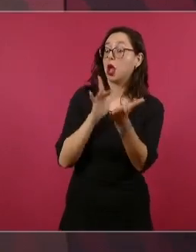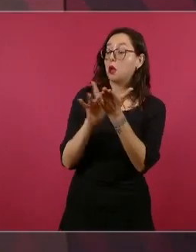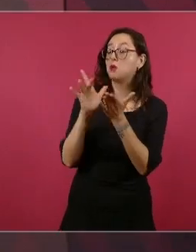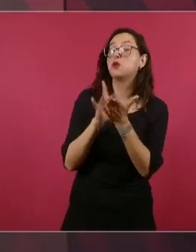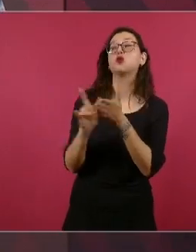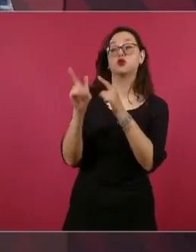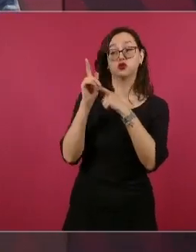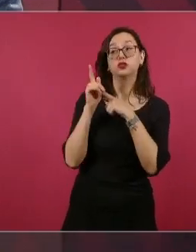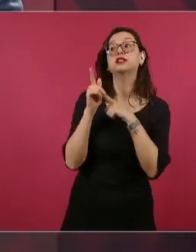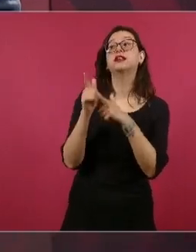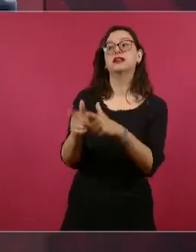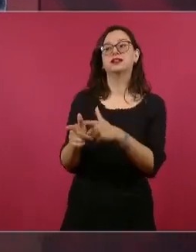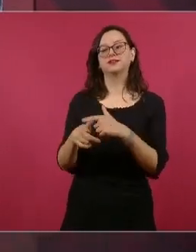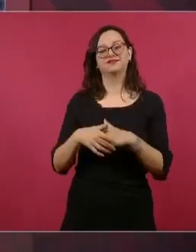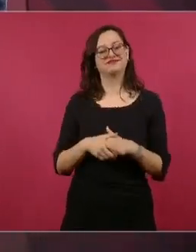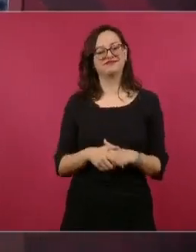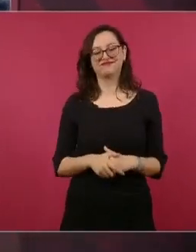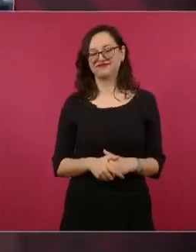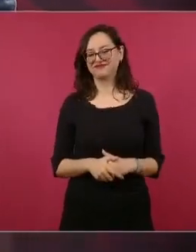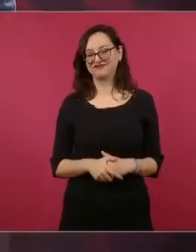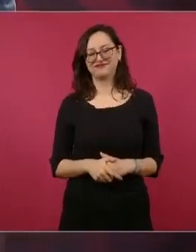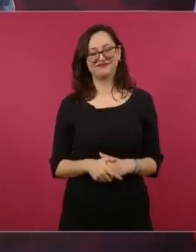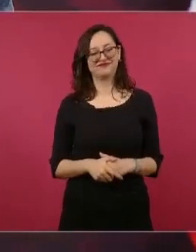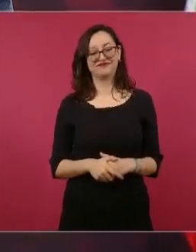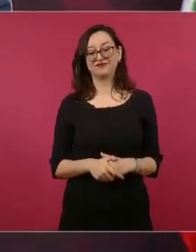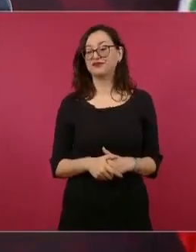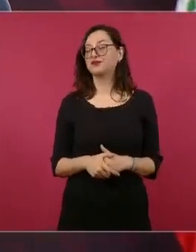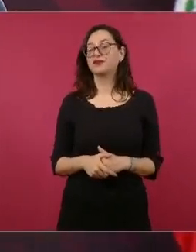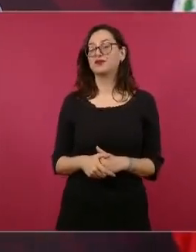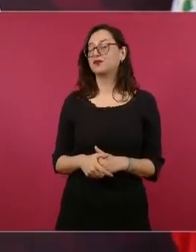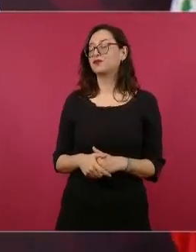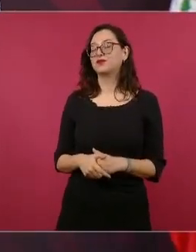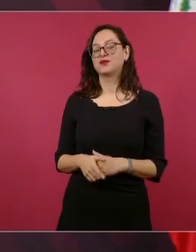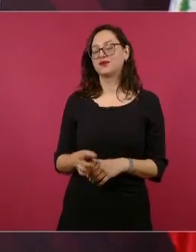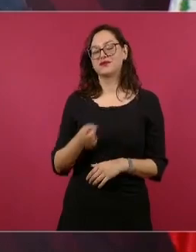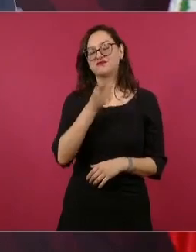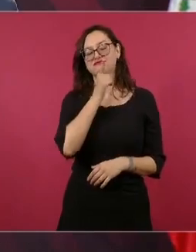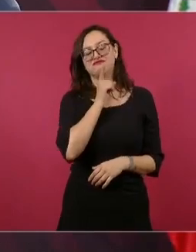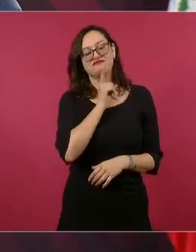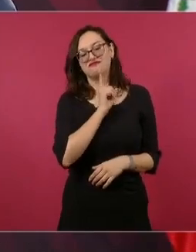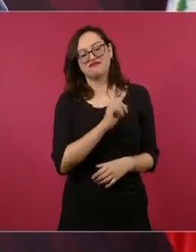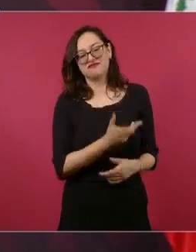no no se va a modificar la que se van a seguir los programas no